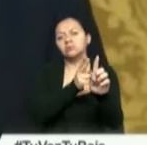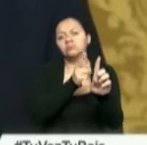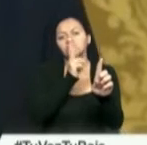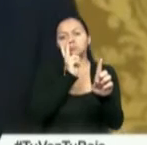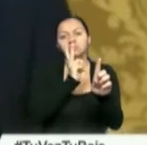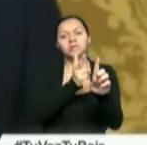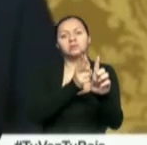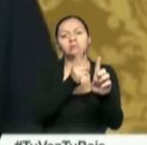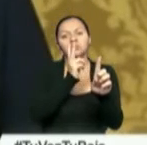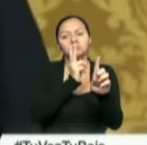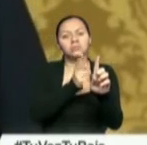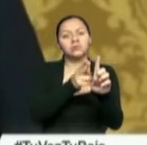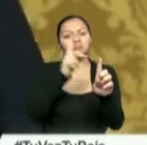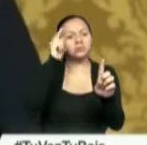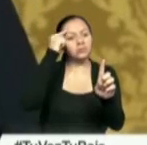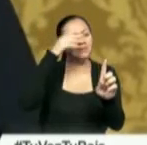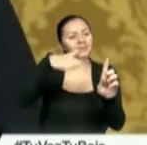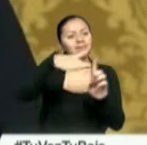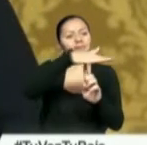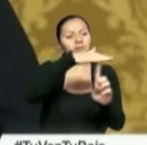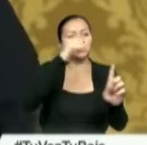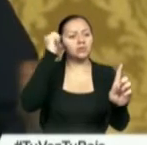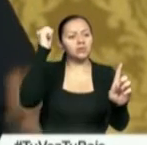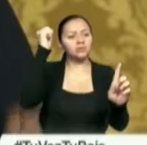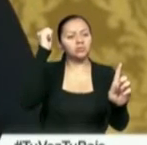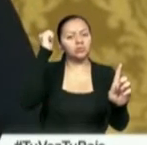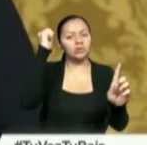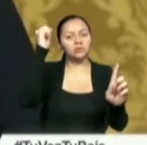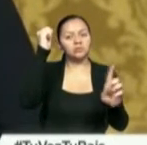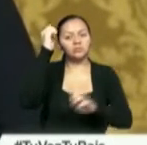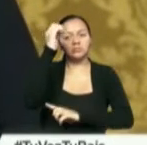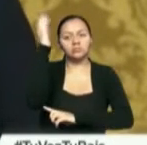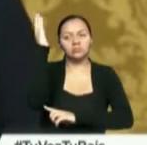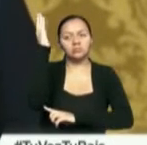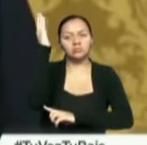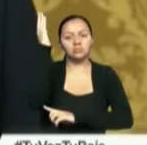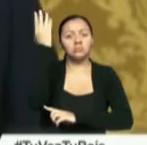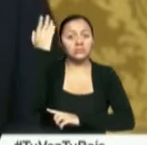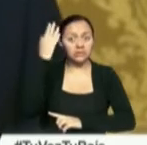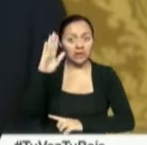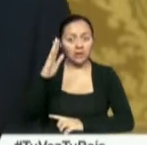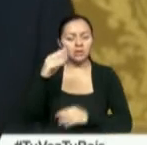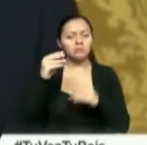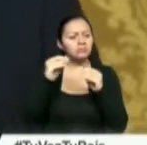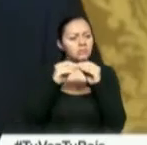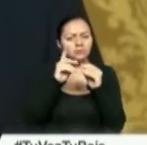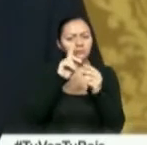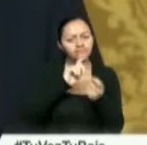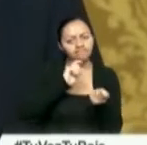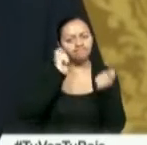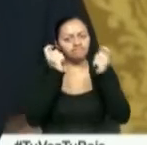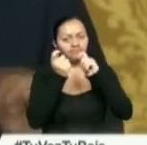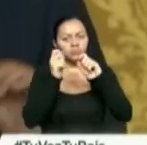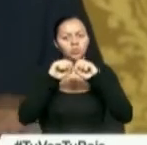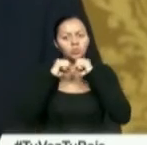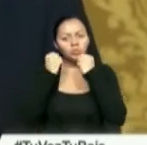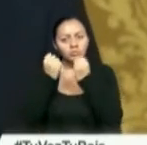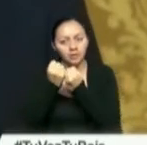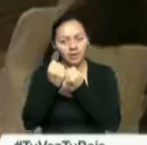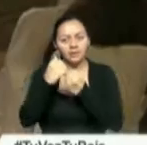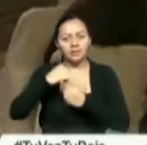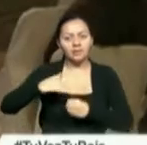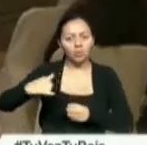fortalecimiento del estado de derecho rígida hacia la construcción de un estado social democrático y de